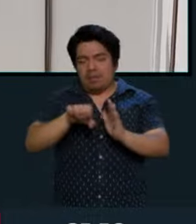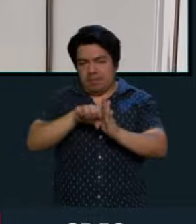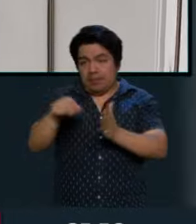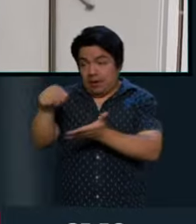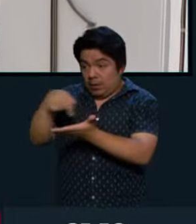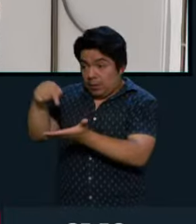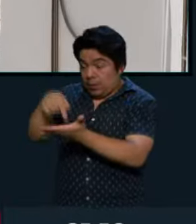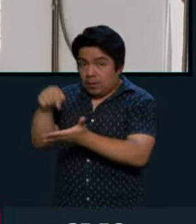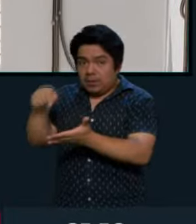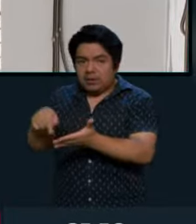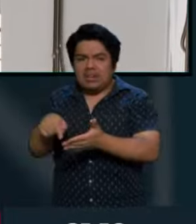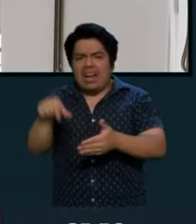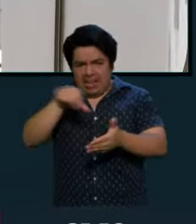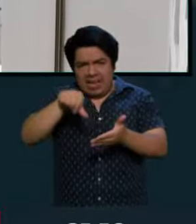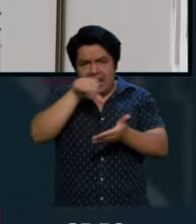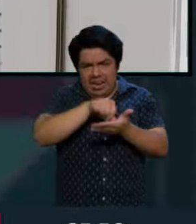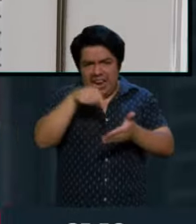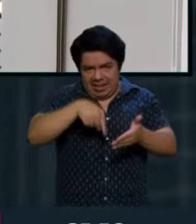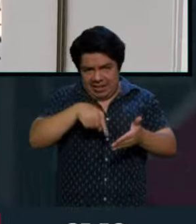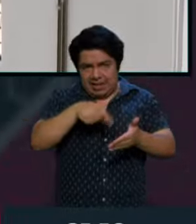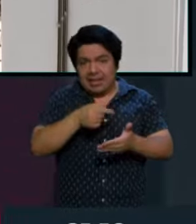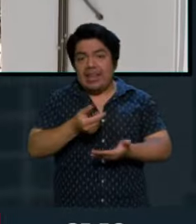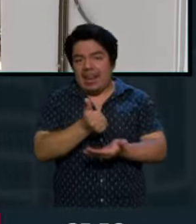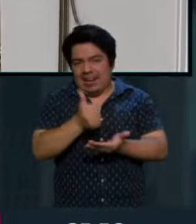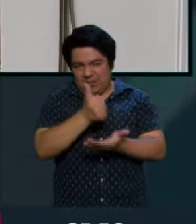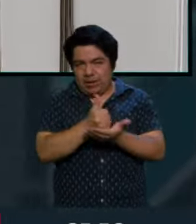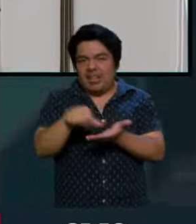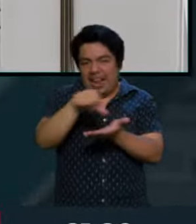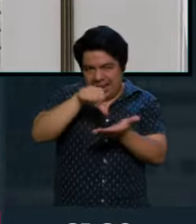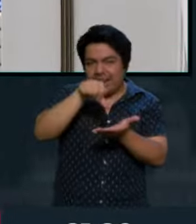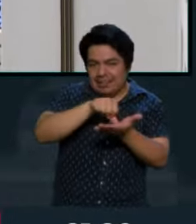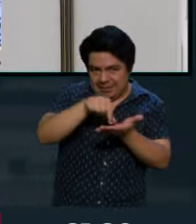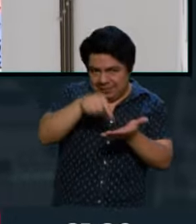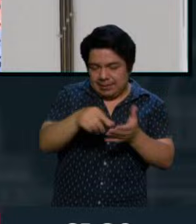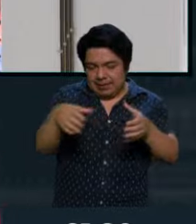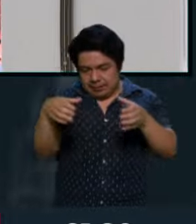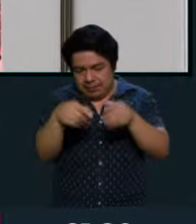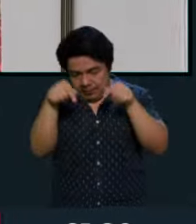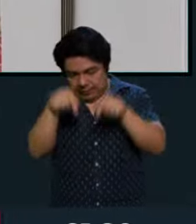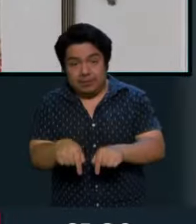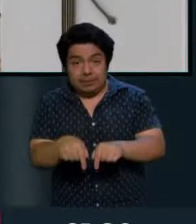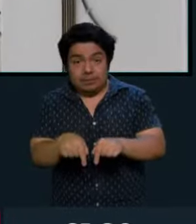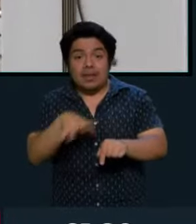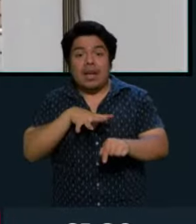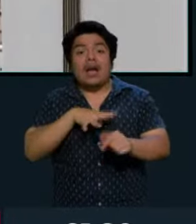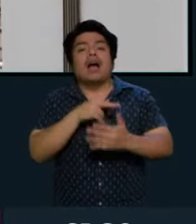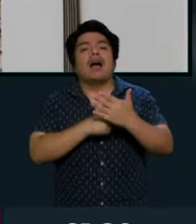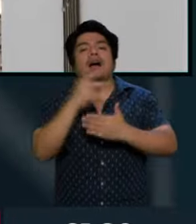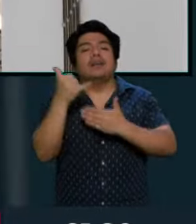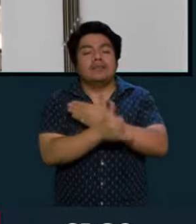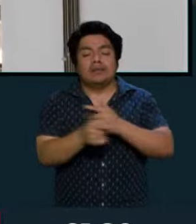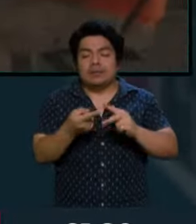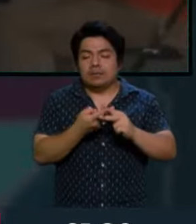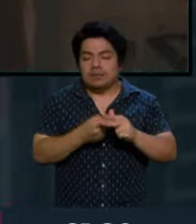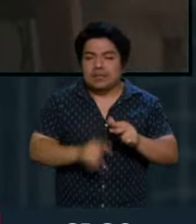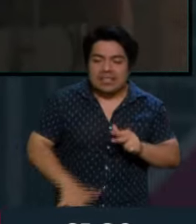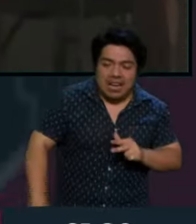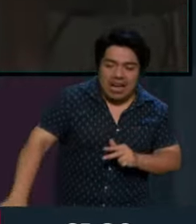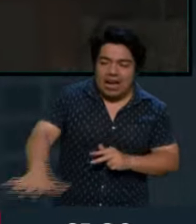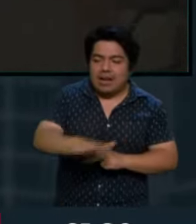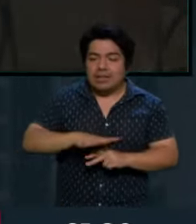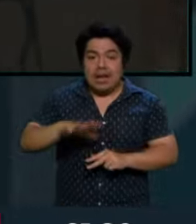en la zona central de la ciudad, lo cual es importante porque estamos hablando que el proyecto se desarrollará en una zona de la urbe en donde hay